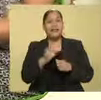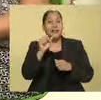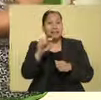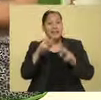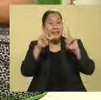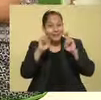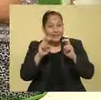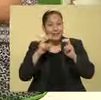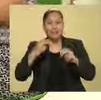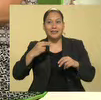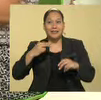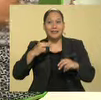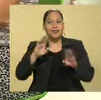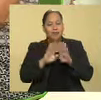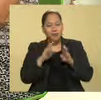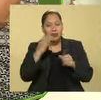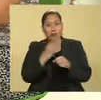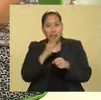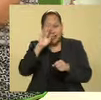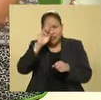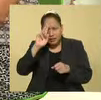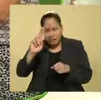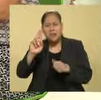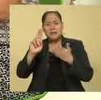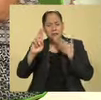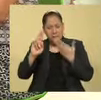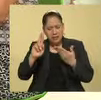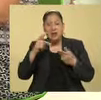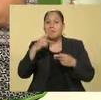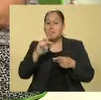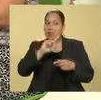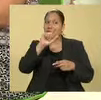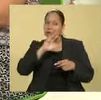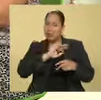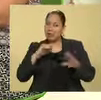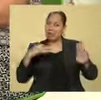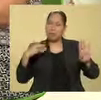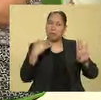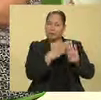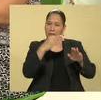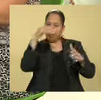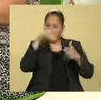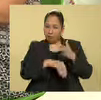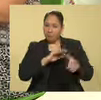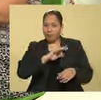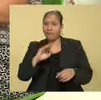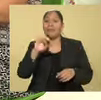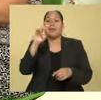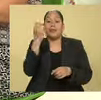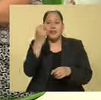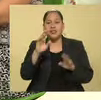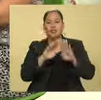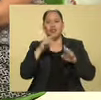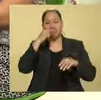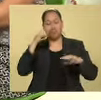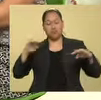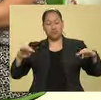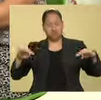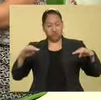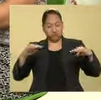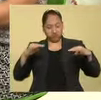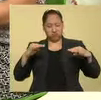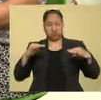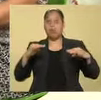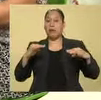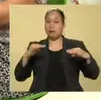tenemos una pequeña línea del respeto en donde es bueno, pero también puede afectar, creo yo. Exactamente. Bueno, la vanidad